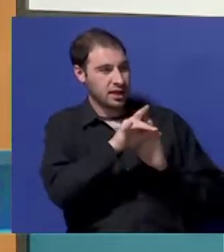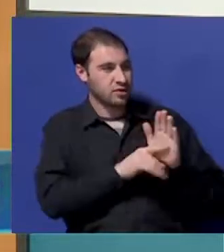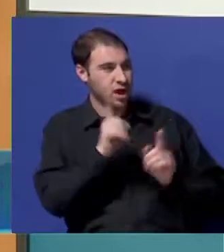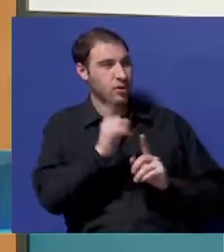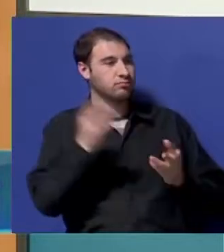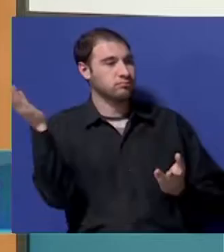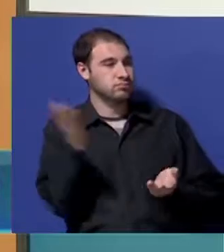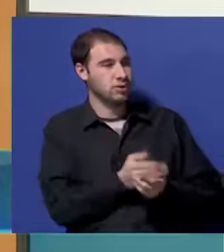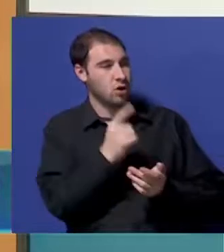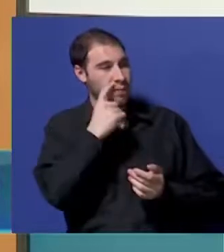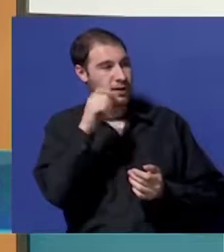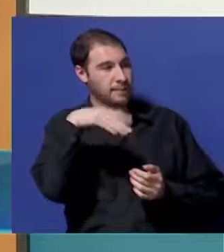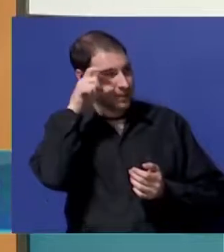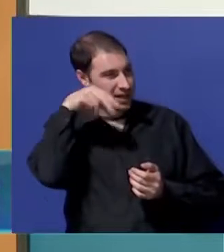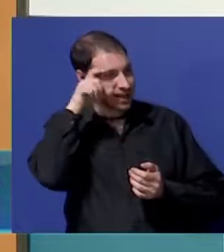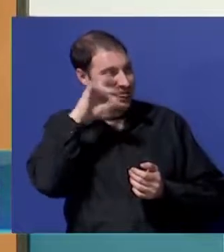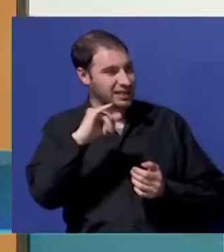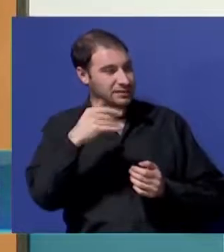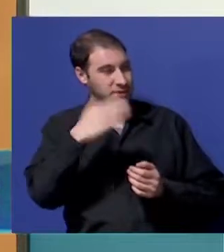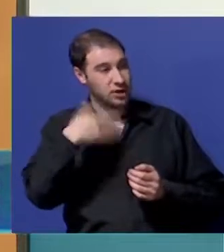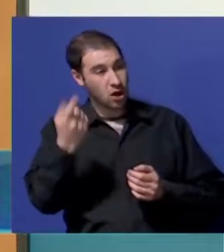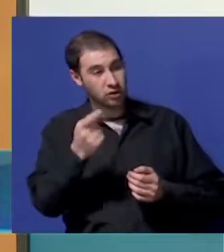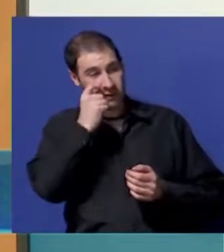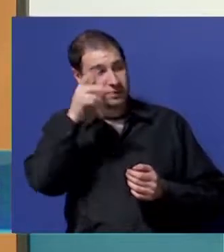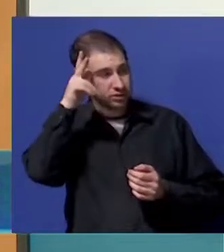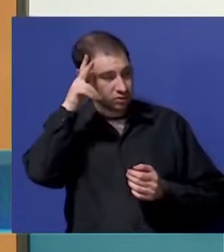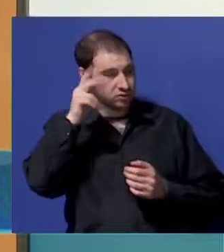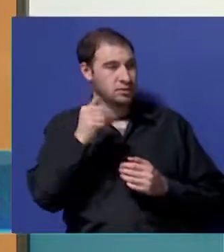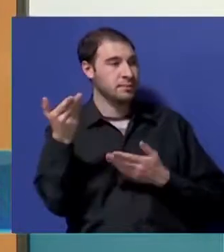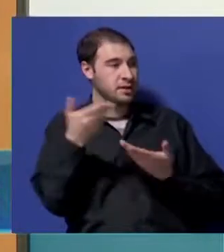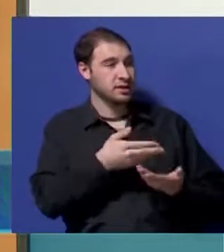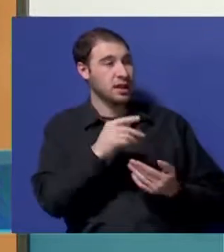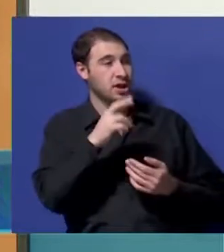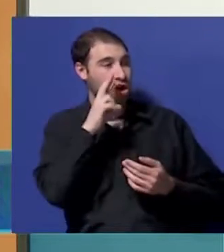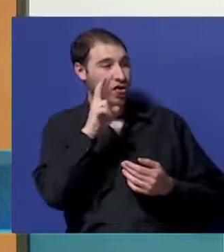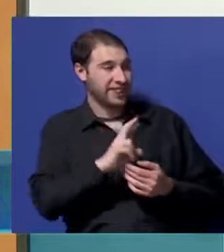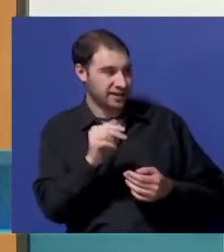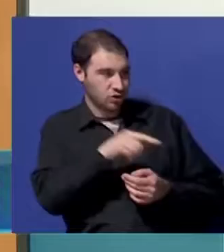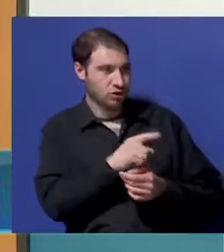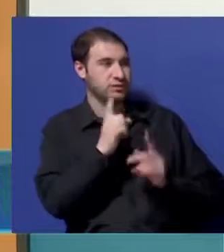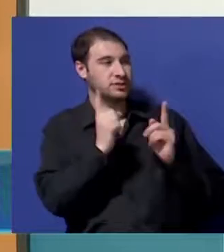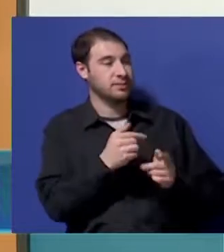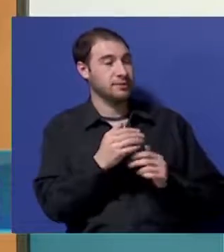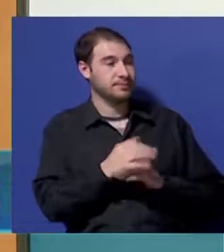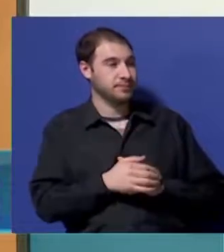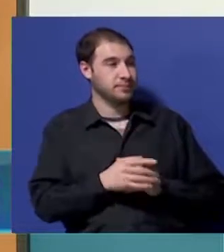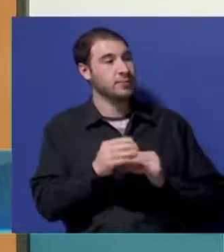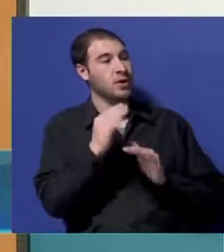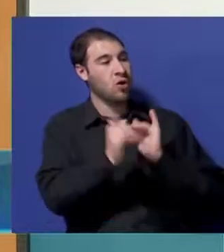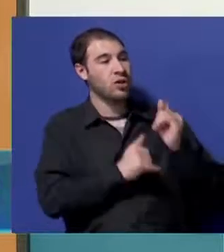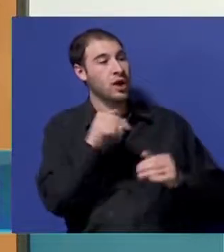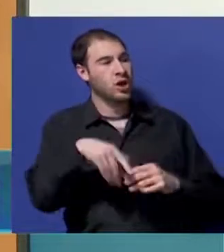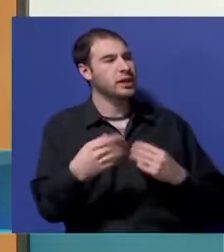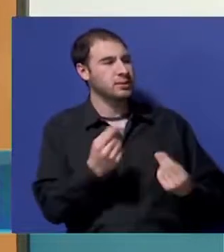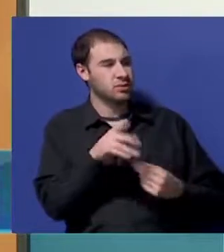la condena a Menéndez y a otros 28 genocidas. Lo presento, Rodrigo, y antes también vamos a repasar lo que hoy